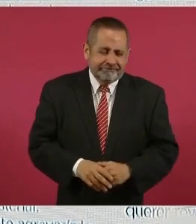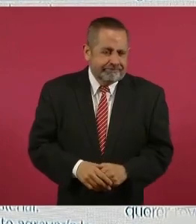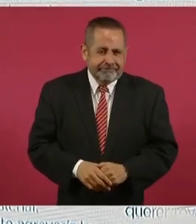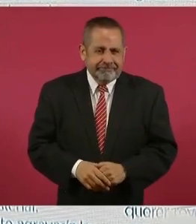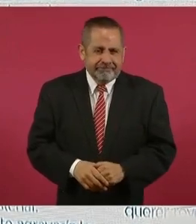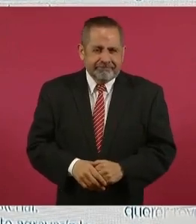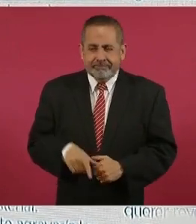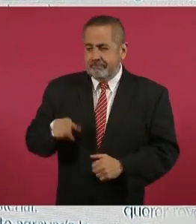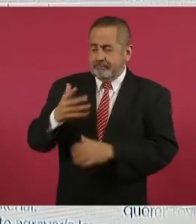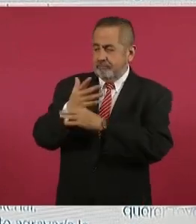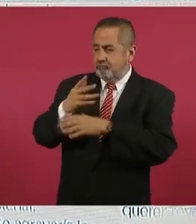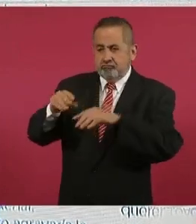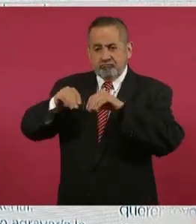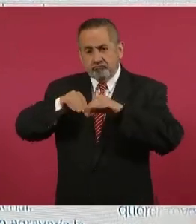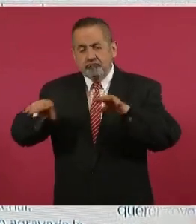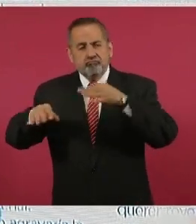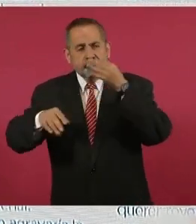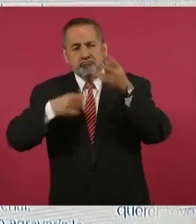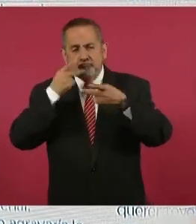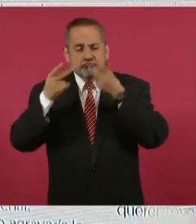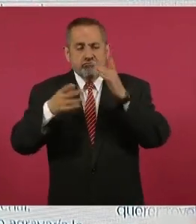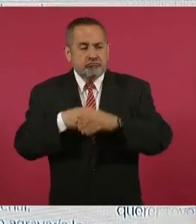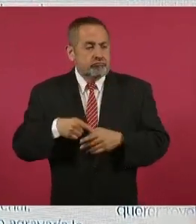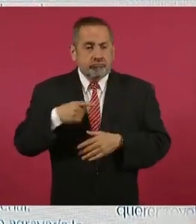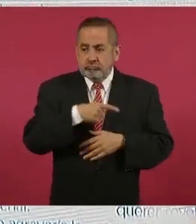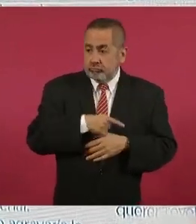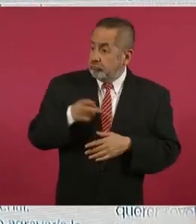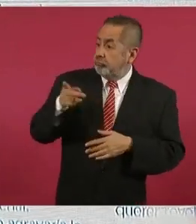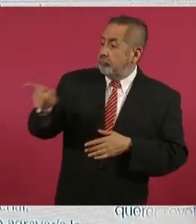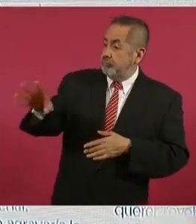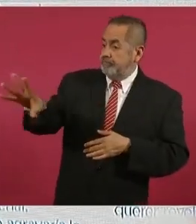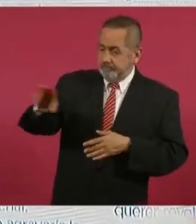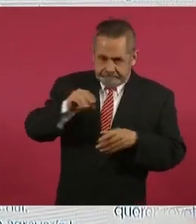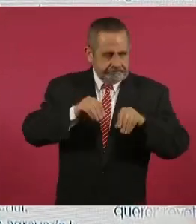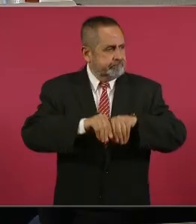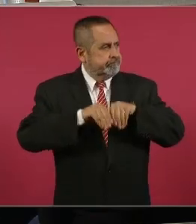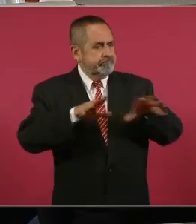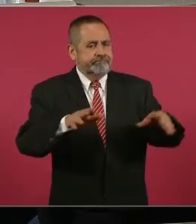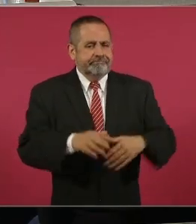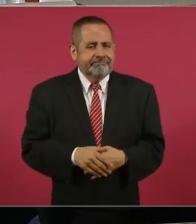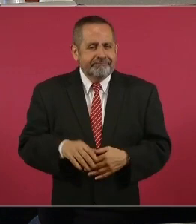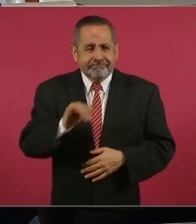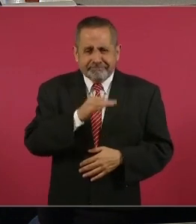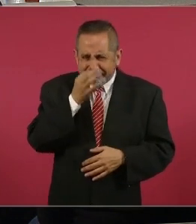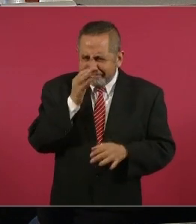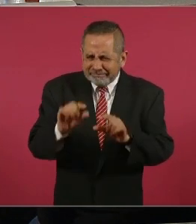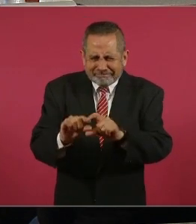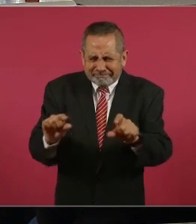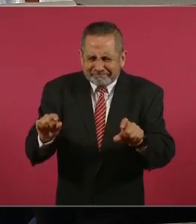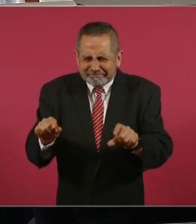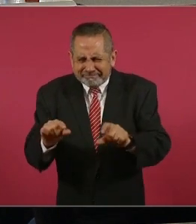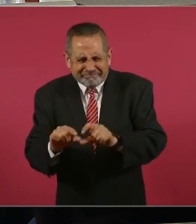¿Una declaración? ¿Han visto alguna declaración? Pues solamente esta